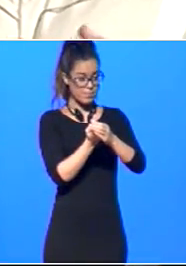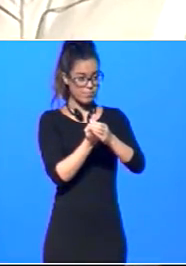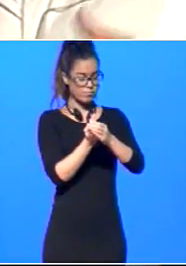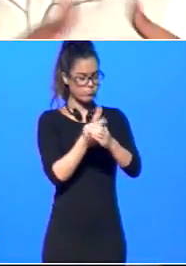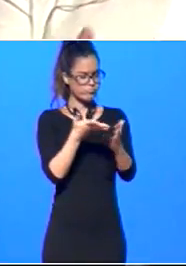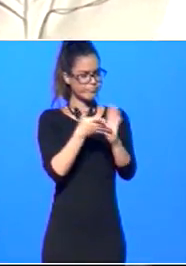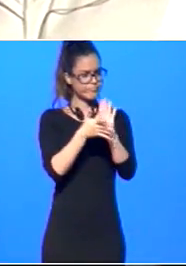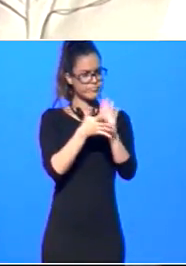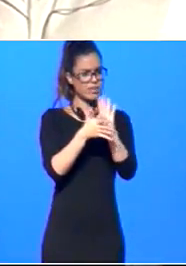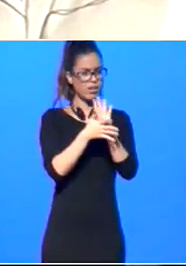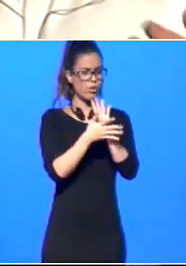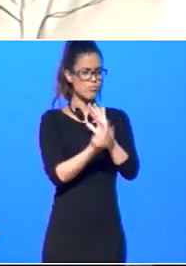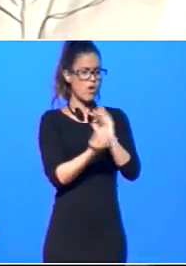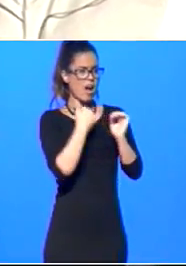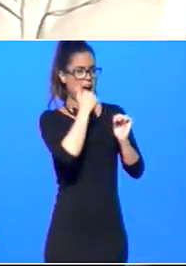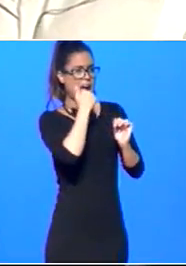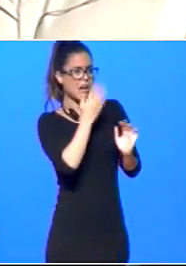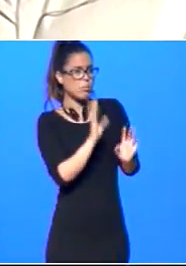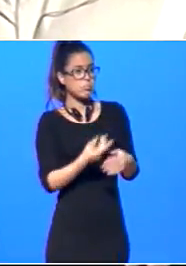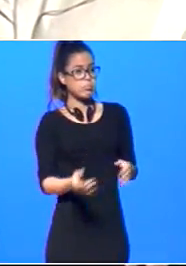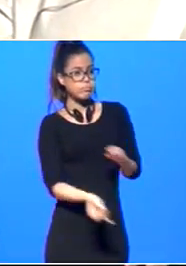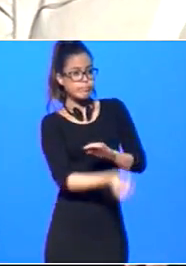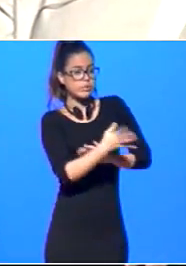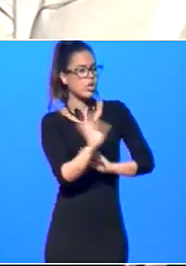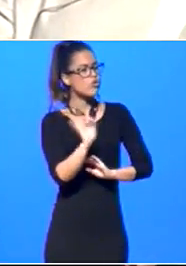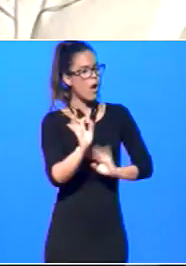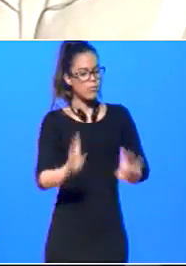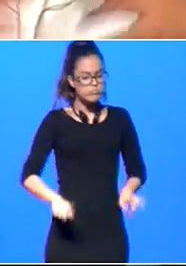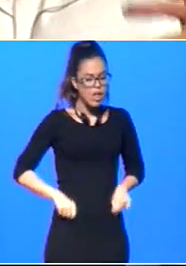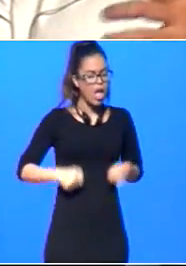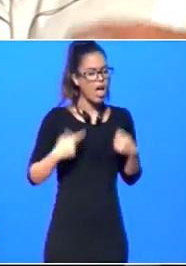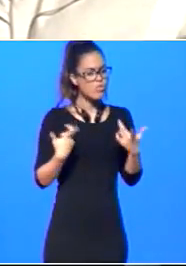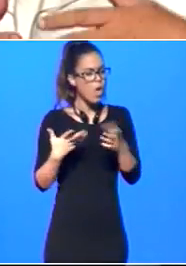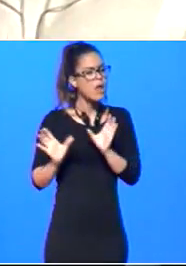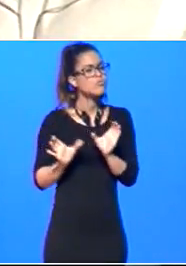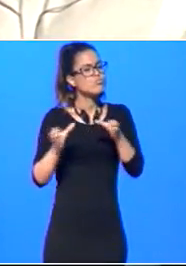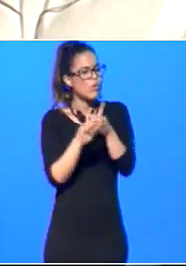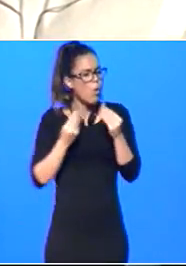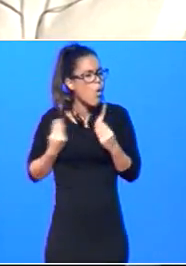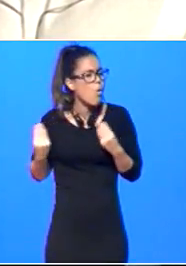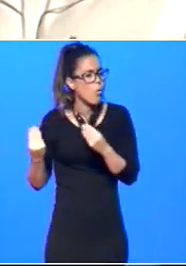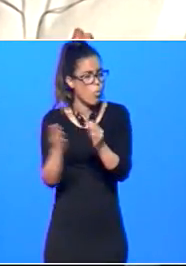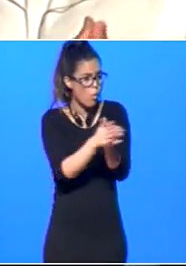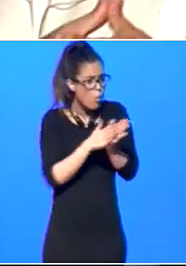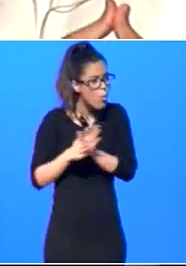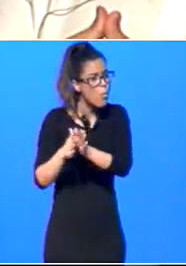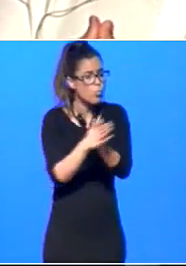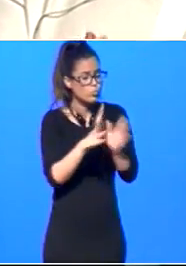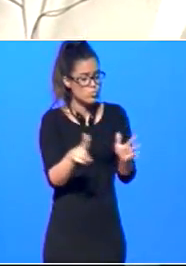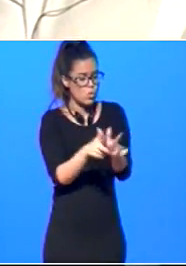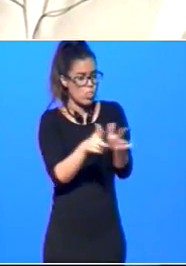definir como algo dirigido, sino como algo normalizado y algo natural, el conjunto social que participa en la